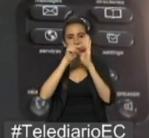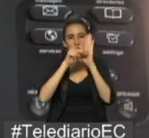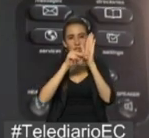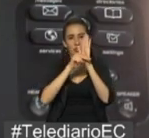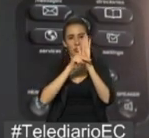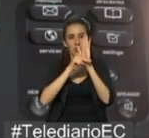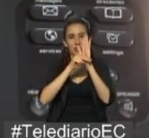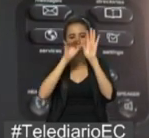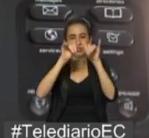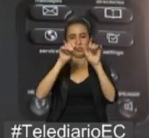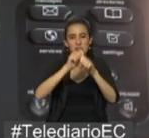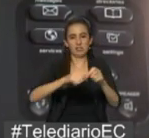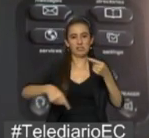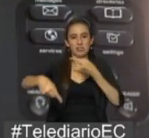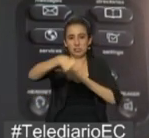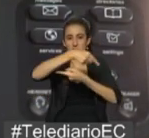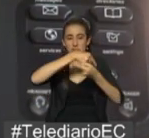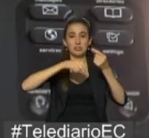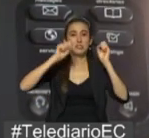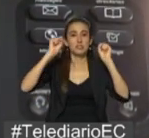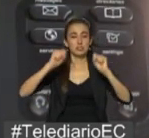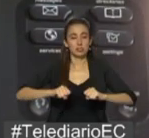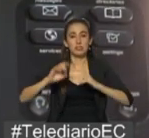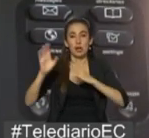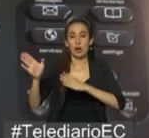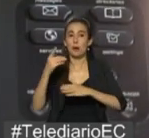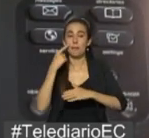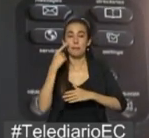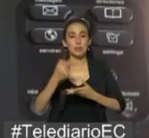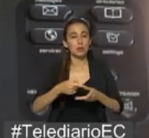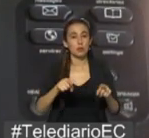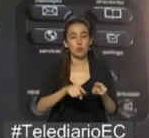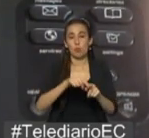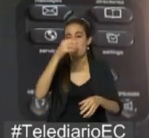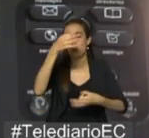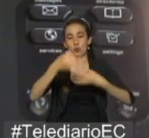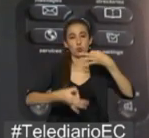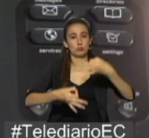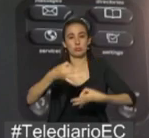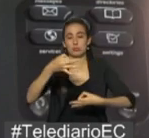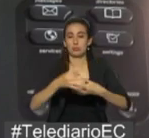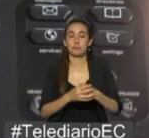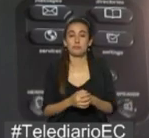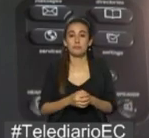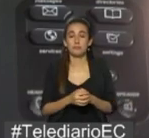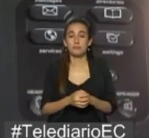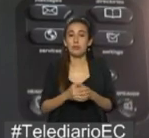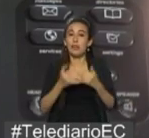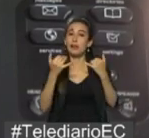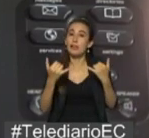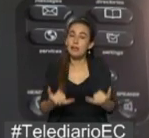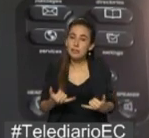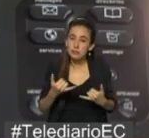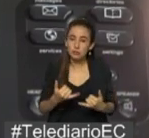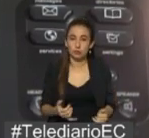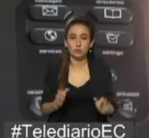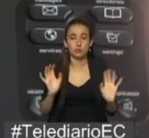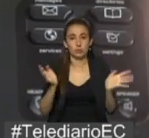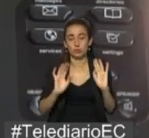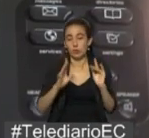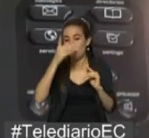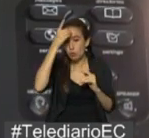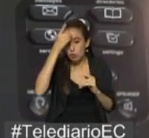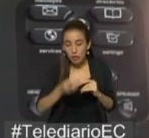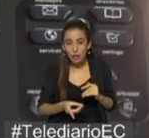Ecuador, evidentemente que tendrán que rendir ante la justicia cuentas. Esto no es un arbitrio, esto no es una